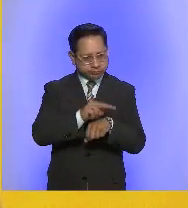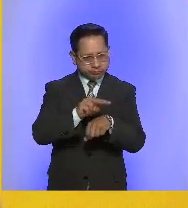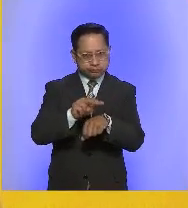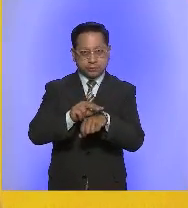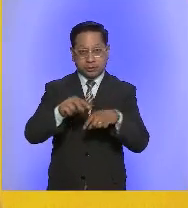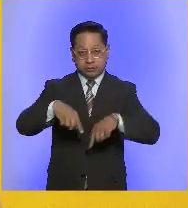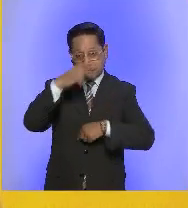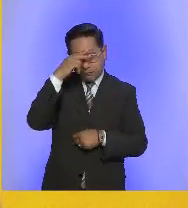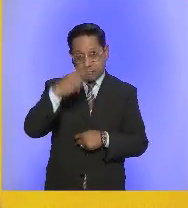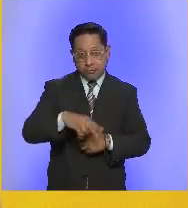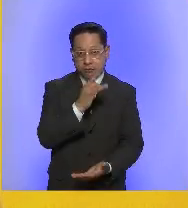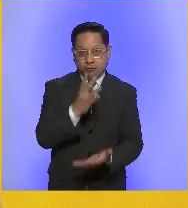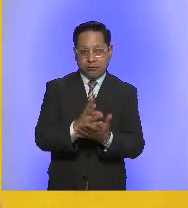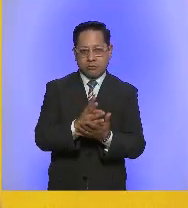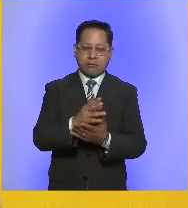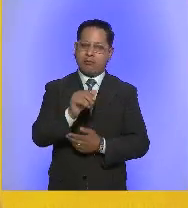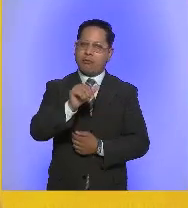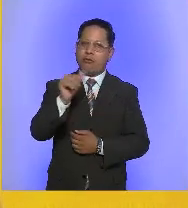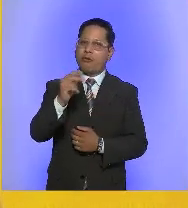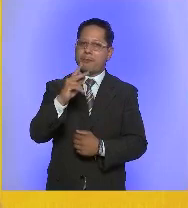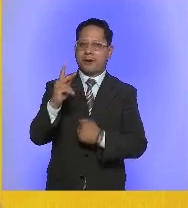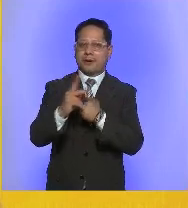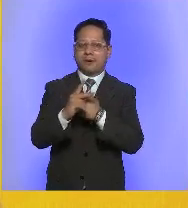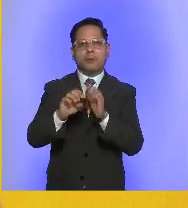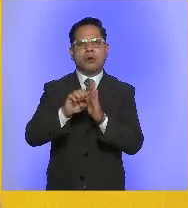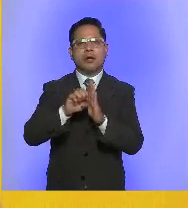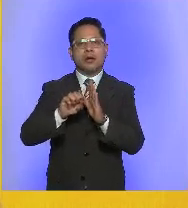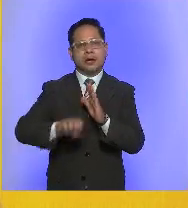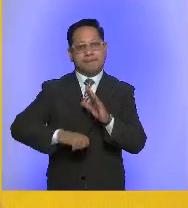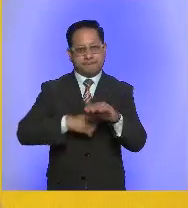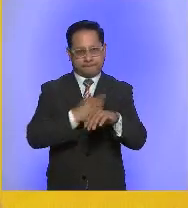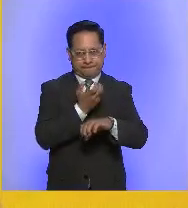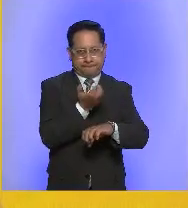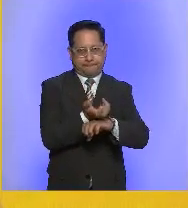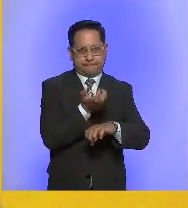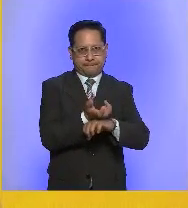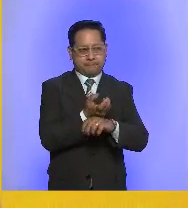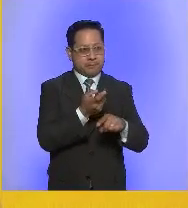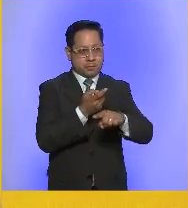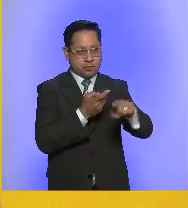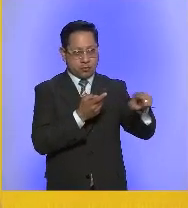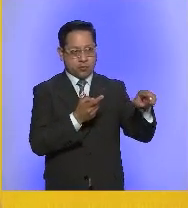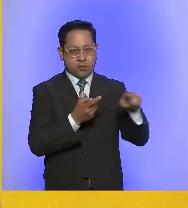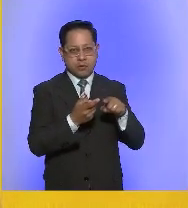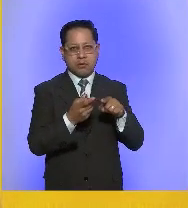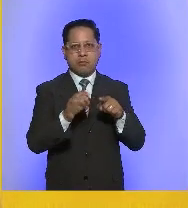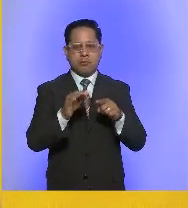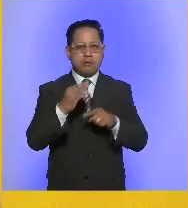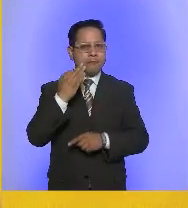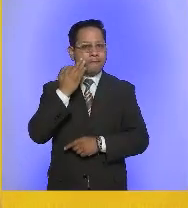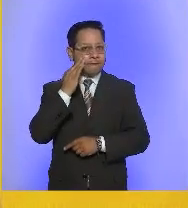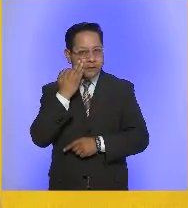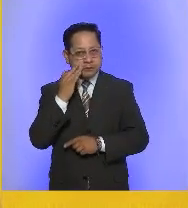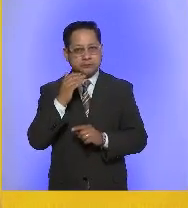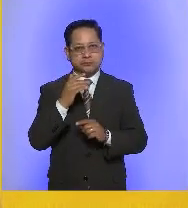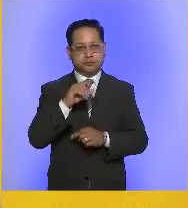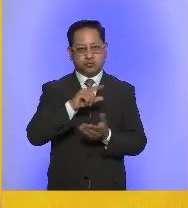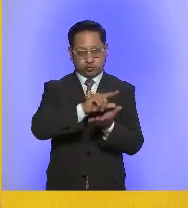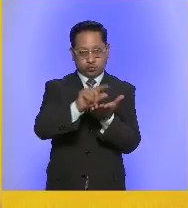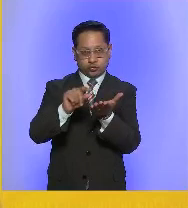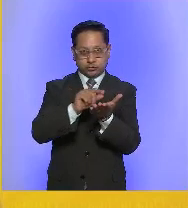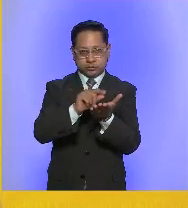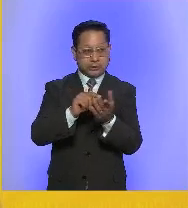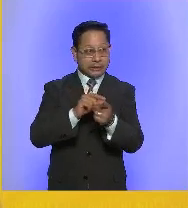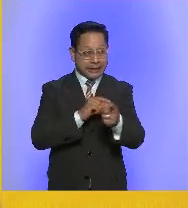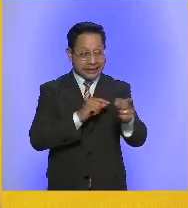por ejemplo, las grandes proveedores de plataformas como son Facebook y Twitter tuvieron que hacer más rígido el uso libre de